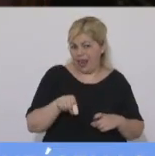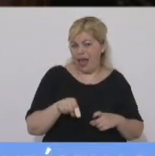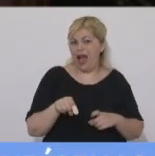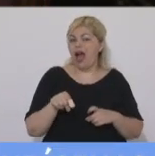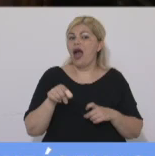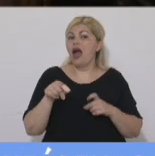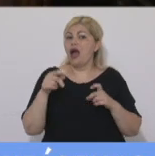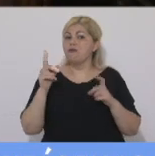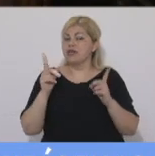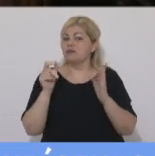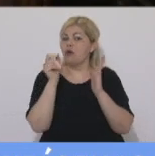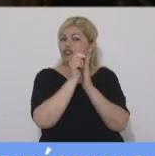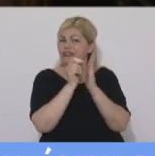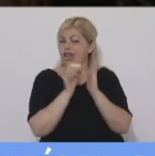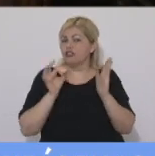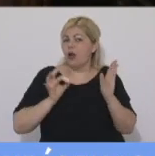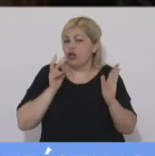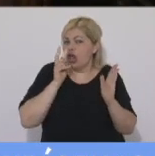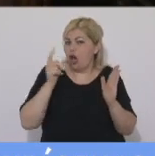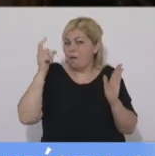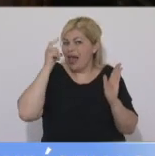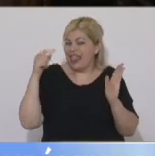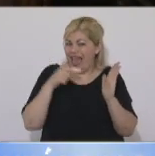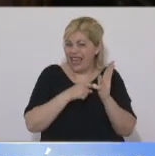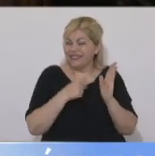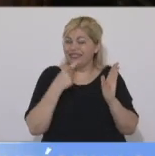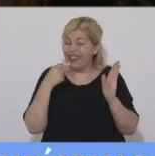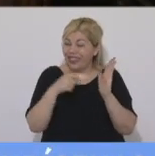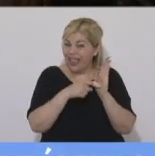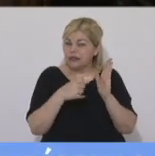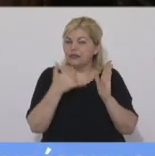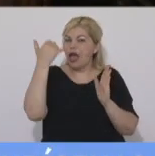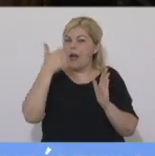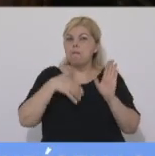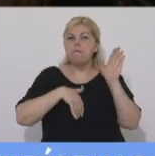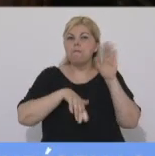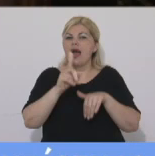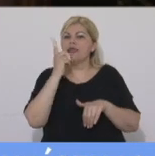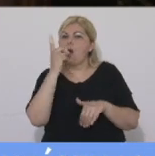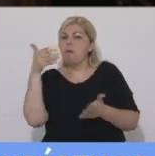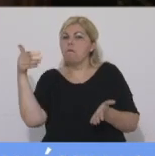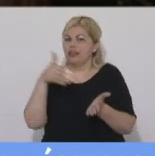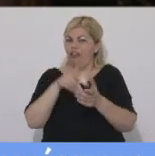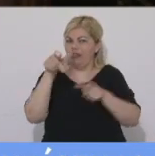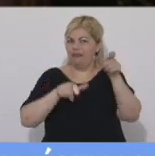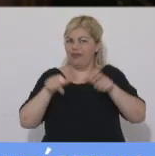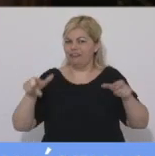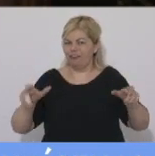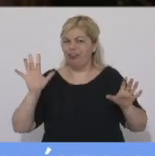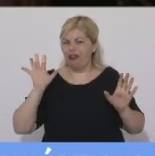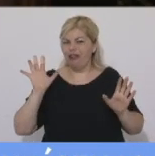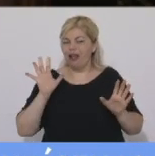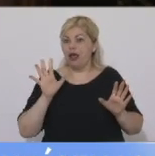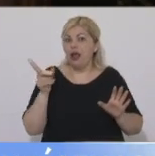2010, a más de 1 millón de argentinos que se reconocen